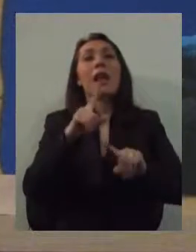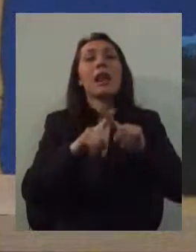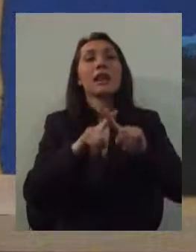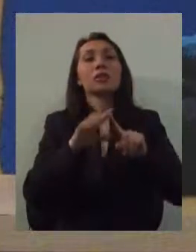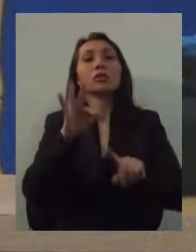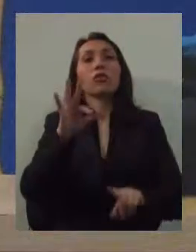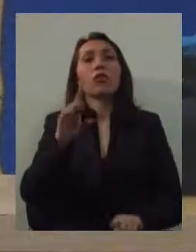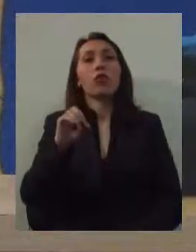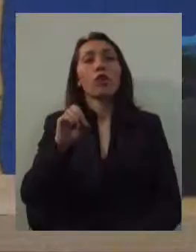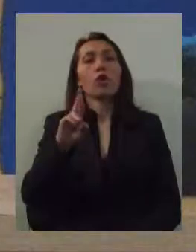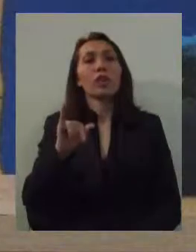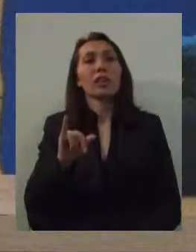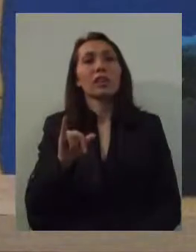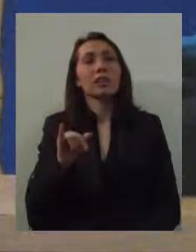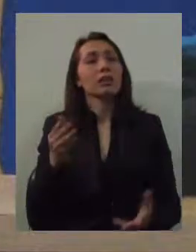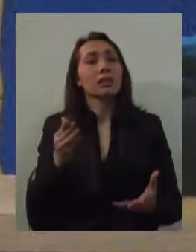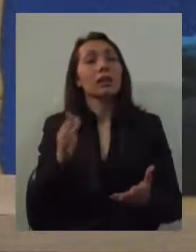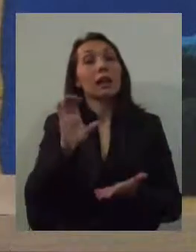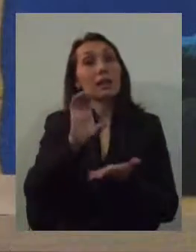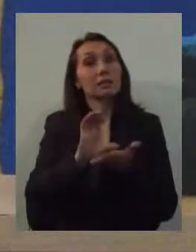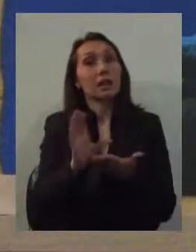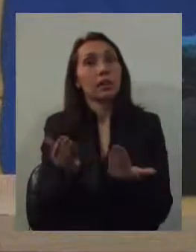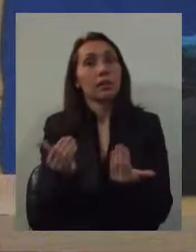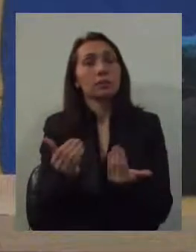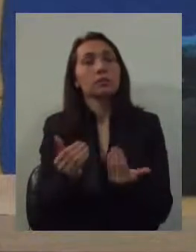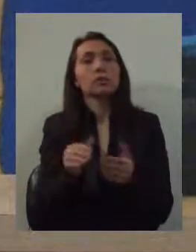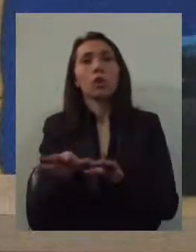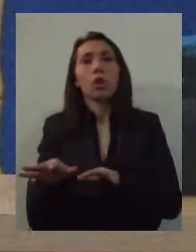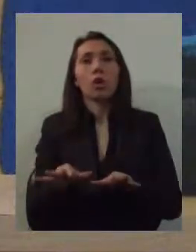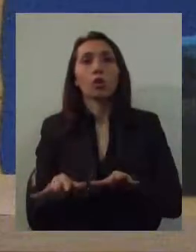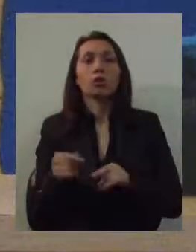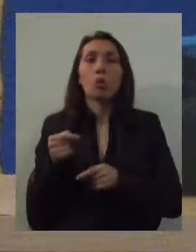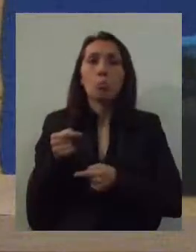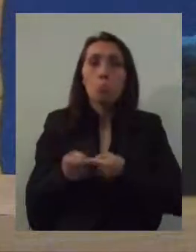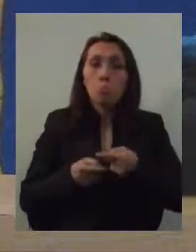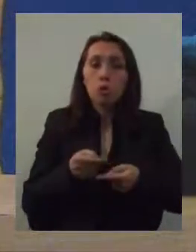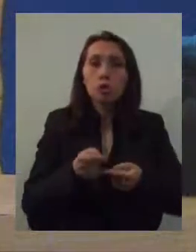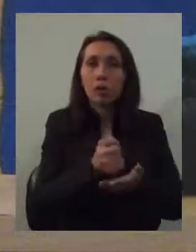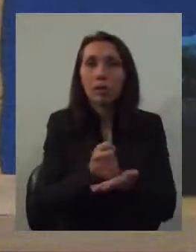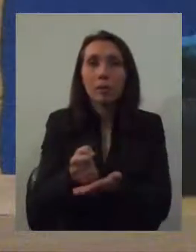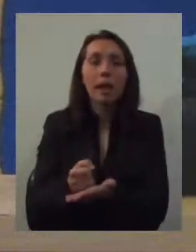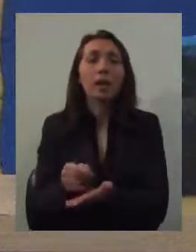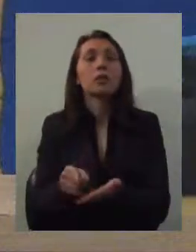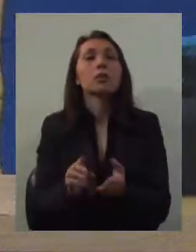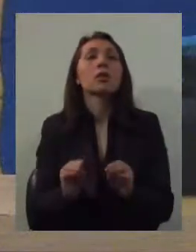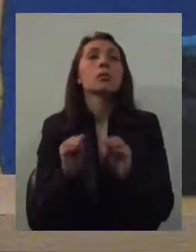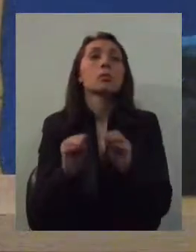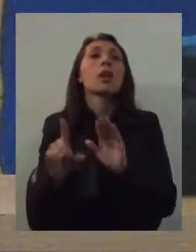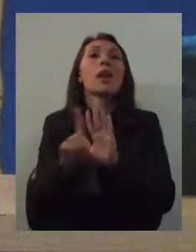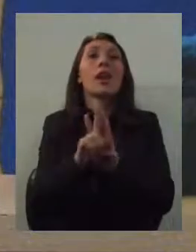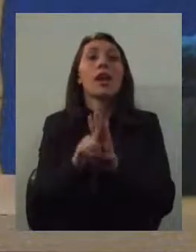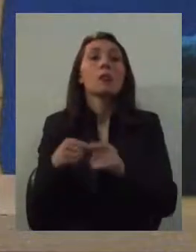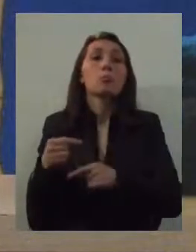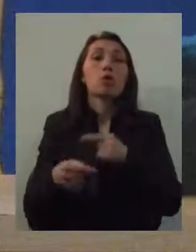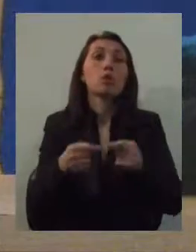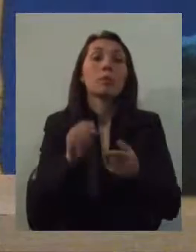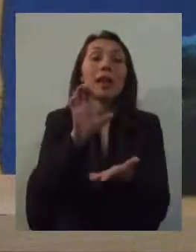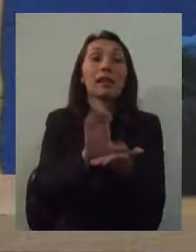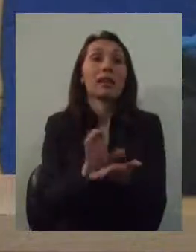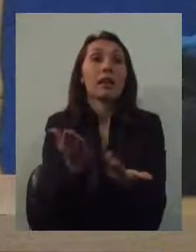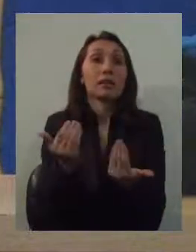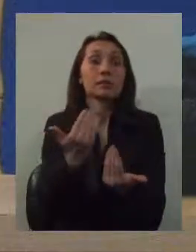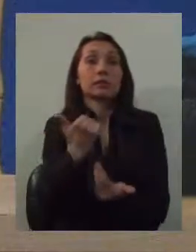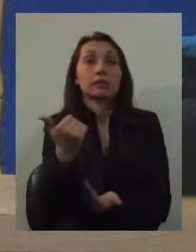Cuidado que la Lex Fori del Estado requerido, o sea, a las cuestiones procedimentales, se les aplica la ley de procedimientos del Estado requerido